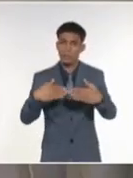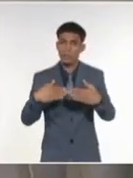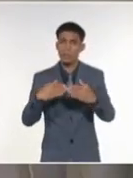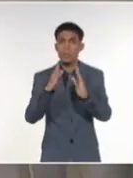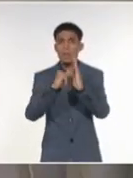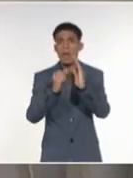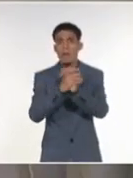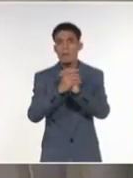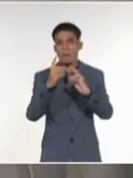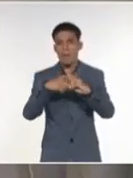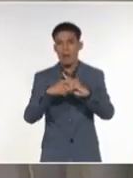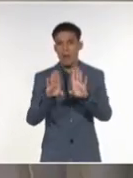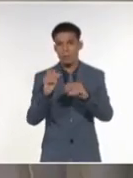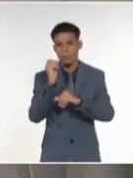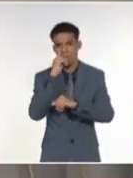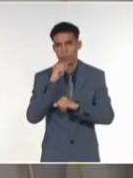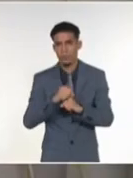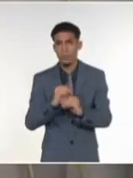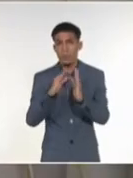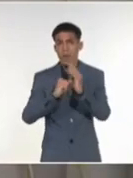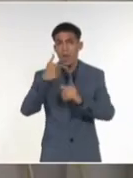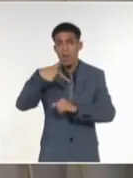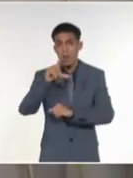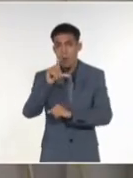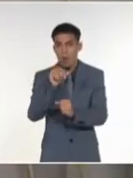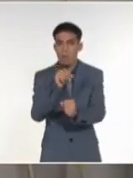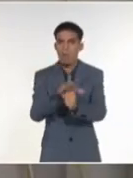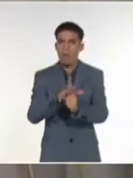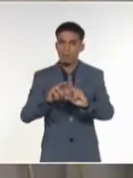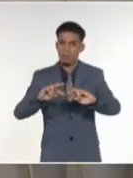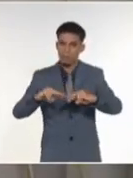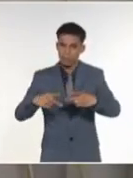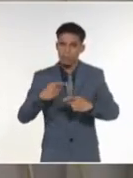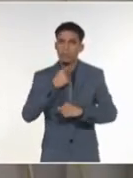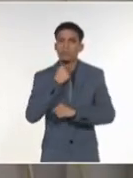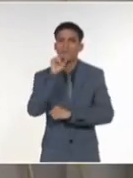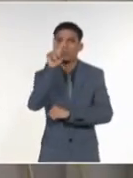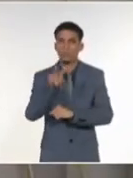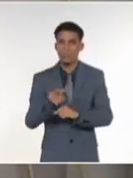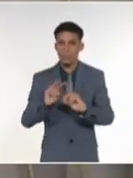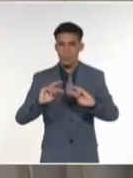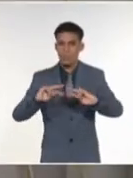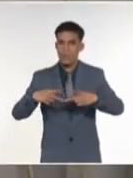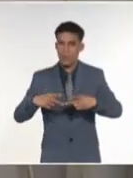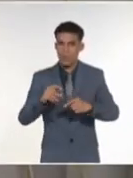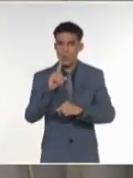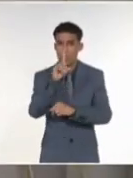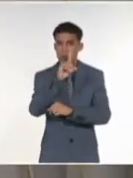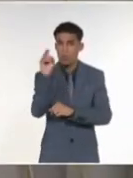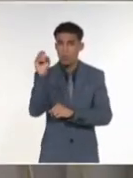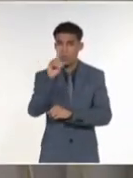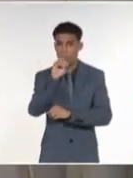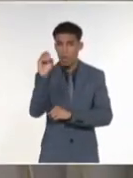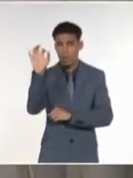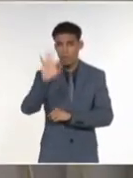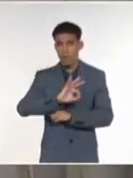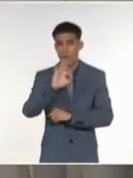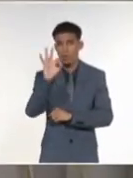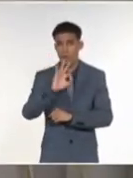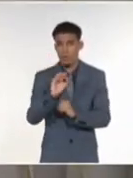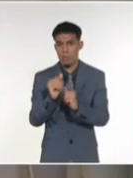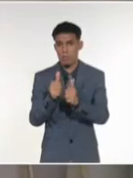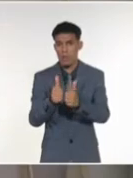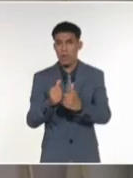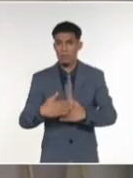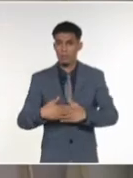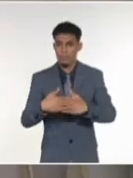mayo, y allá en el mes de julio comenzamos nuevamente a hacer esa reevaluación al 100% de gestantes y